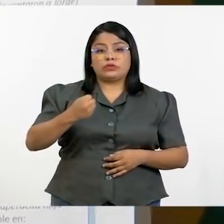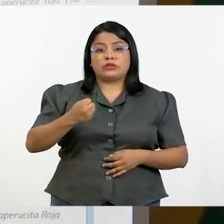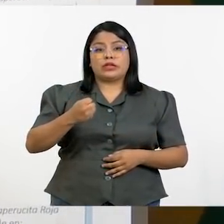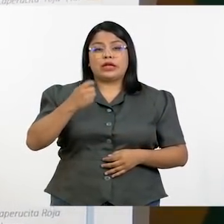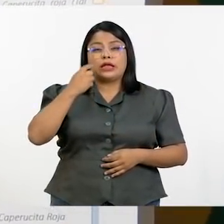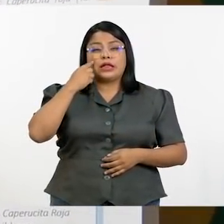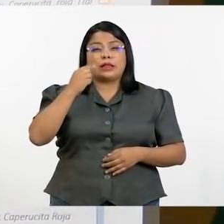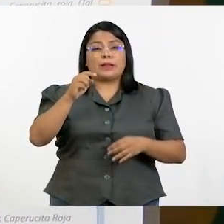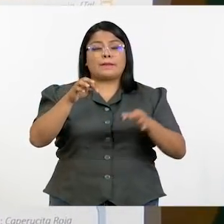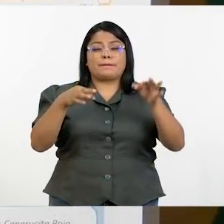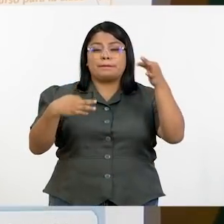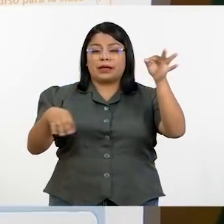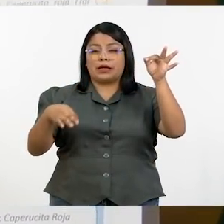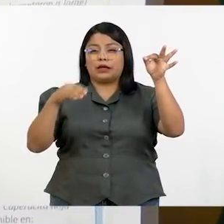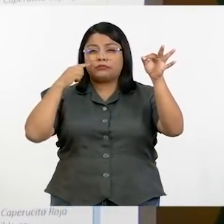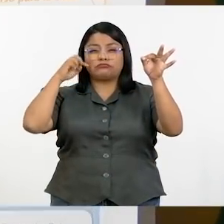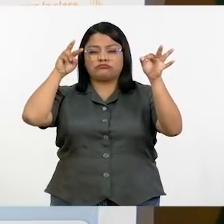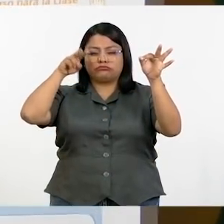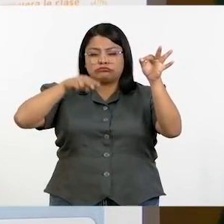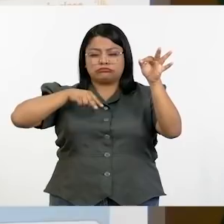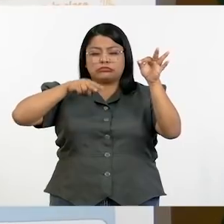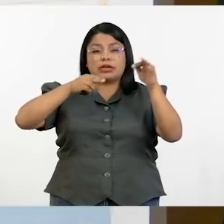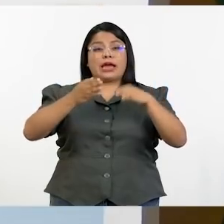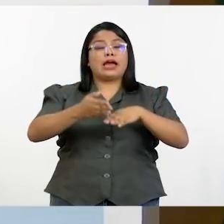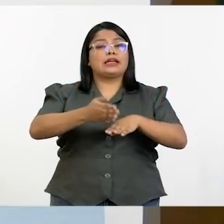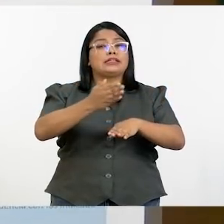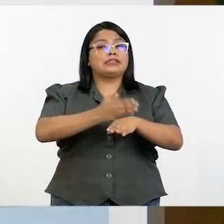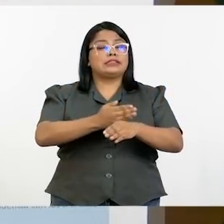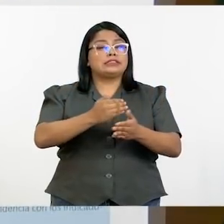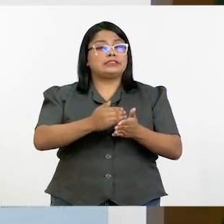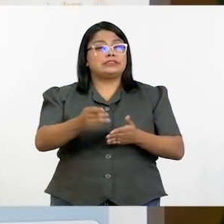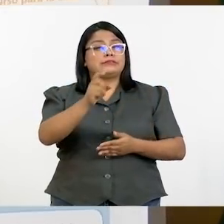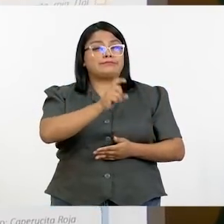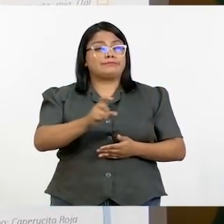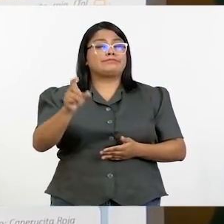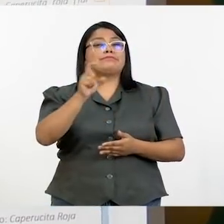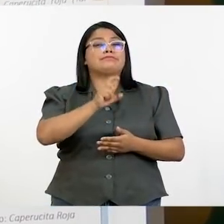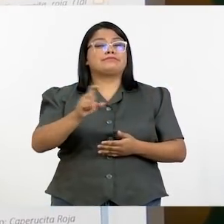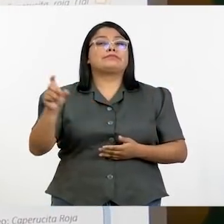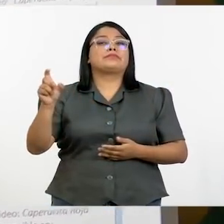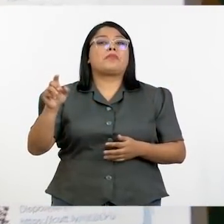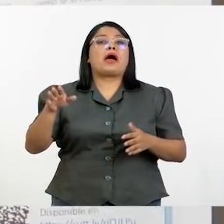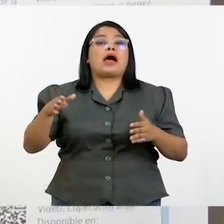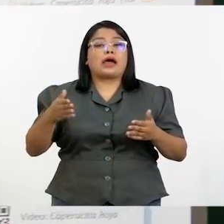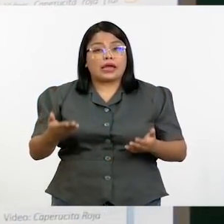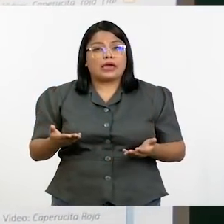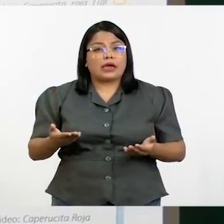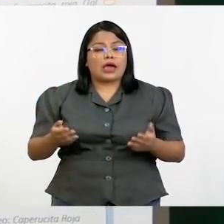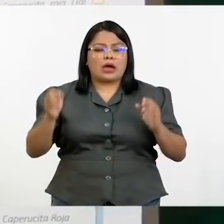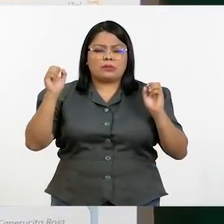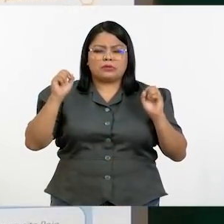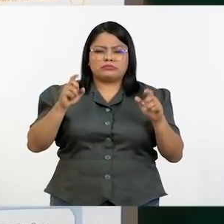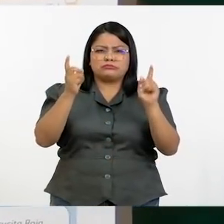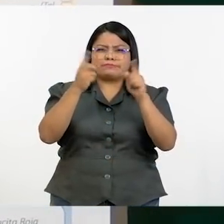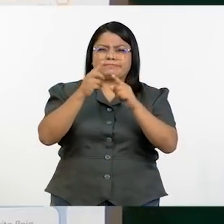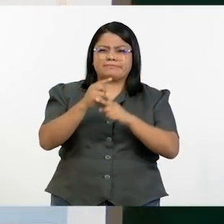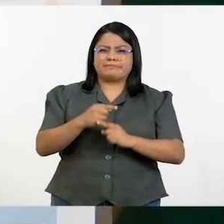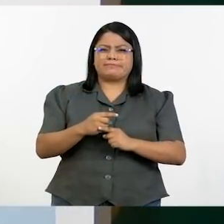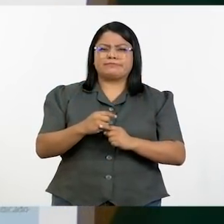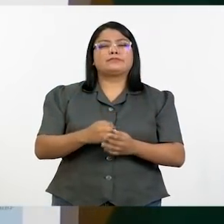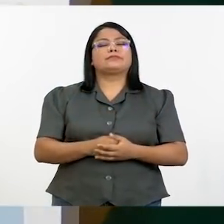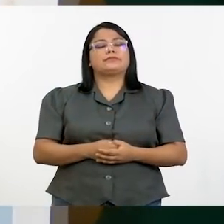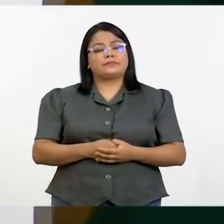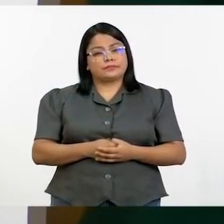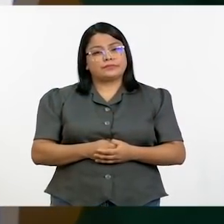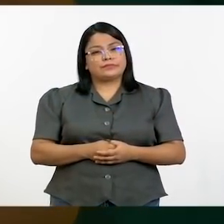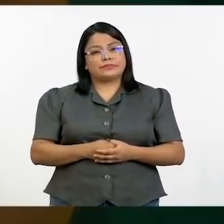que leamos estas 2 páginas antes de iniciar cada semana para que podamos hacer las adecuaciones